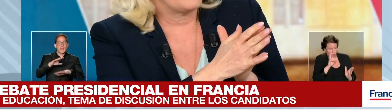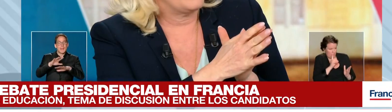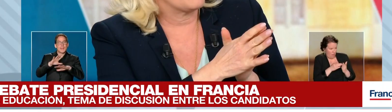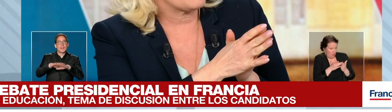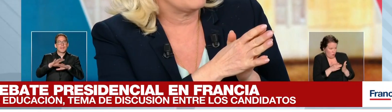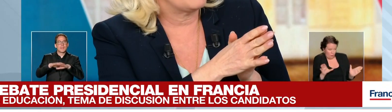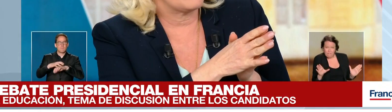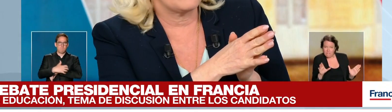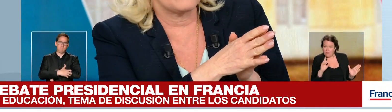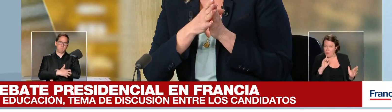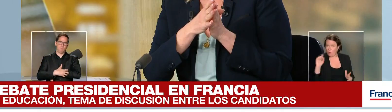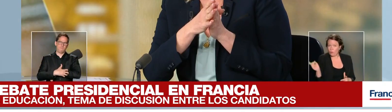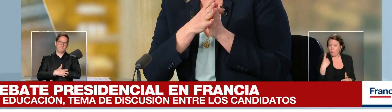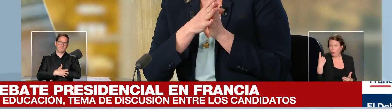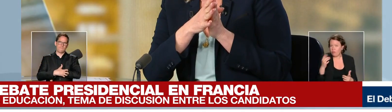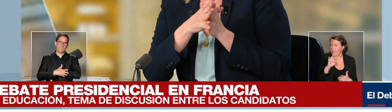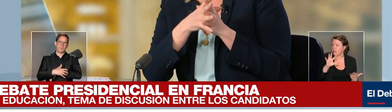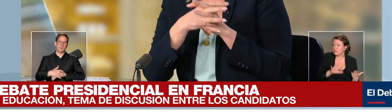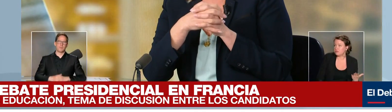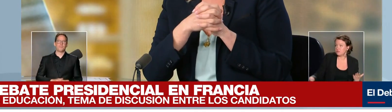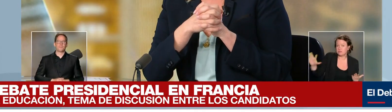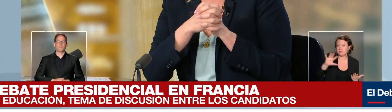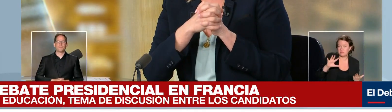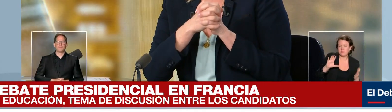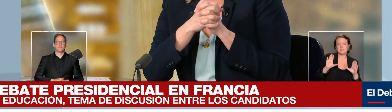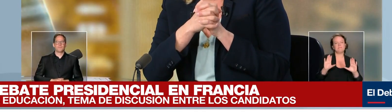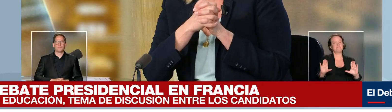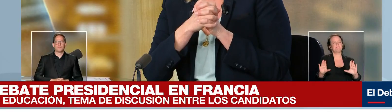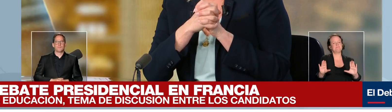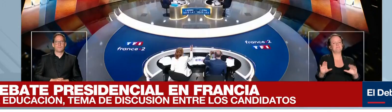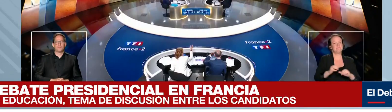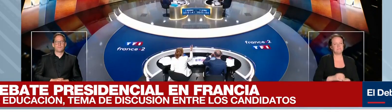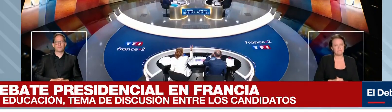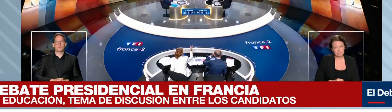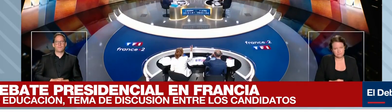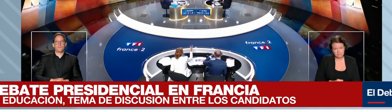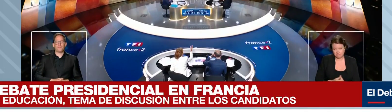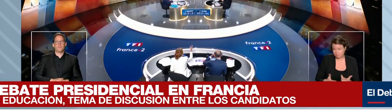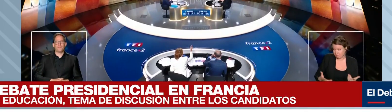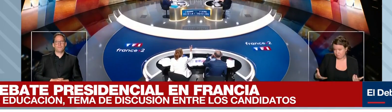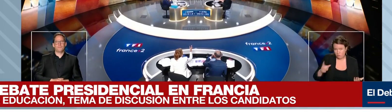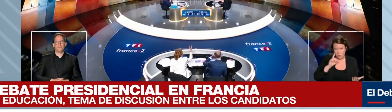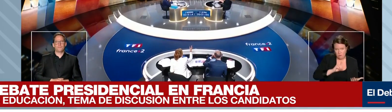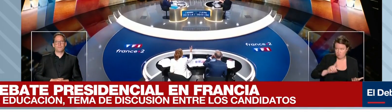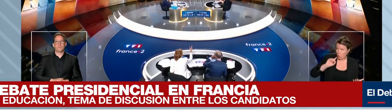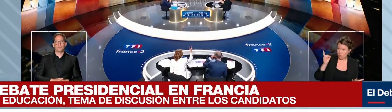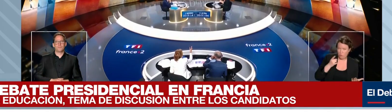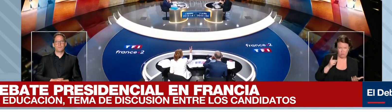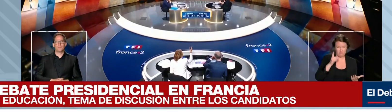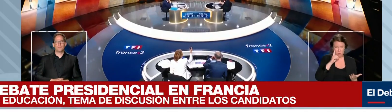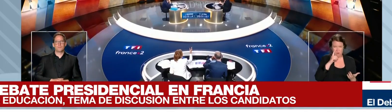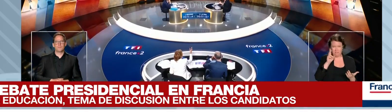pobres. Los barrios esto pobres. Se le podría ofrecer a toda Francia, a todos los niños de Francia, duplicar las